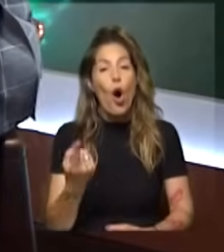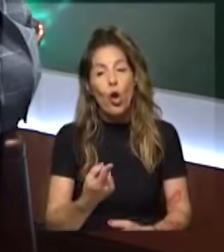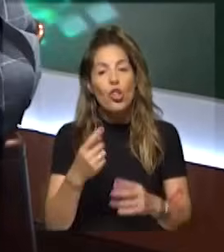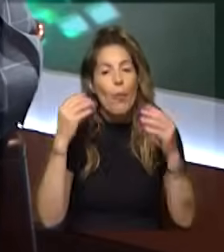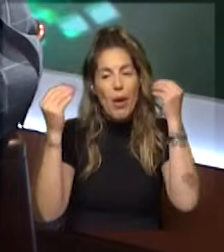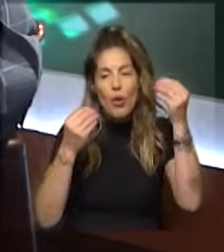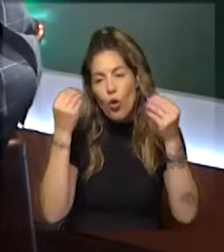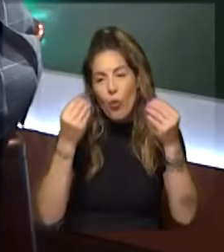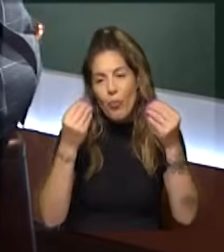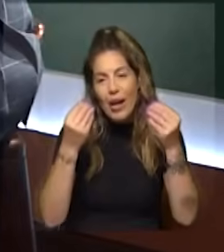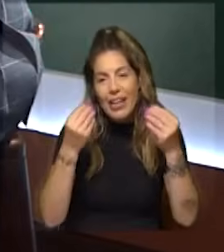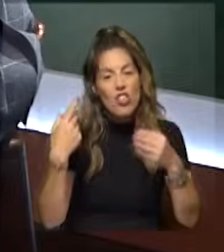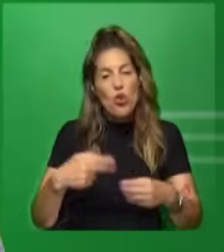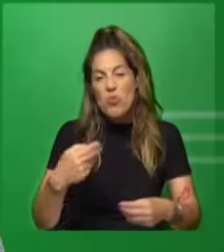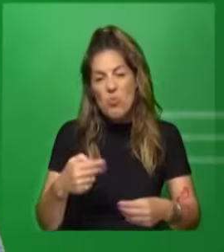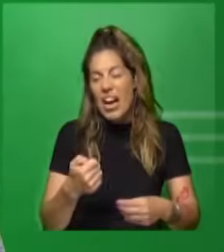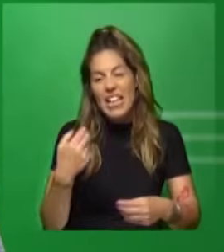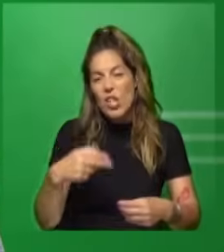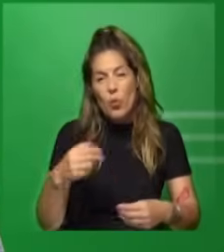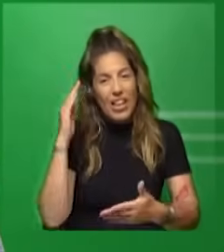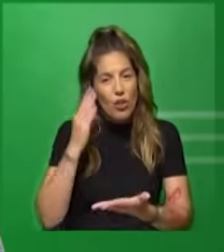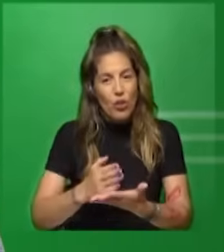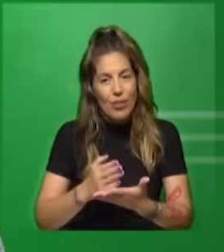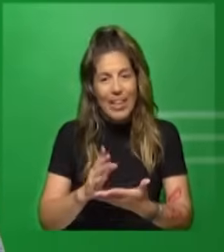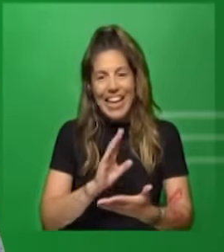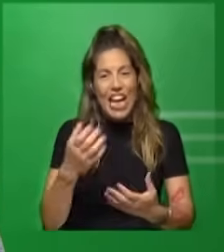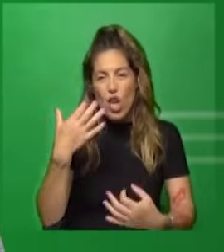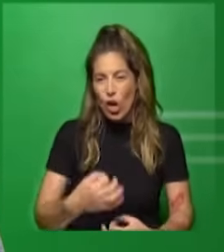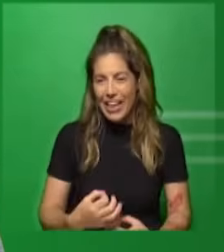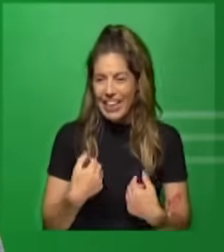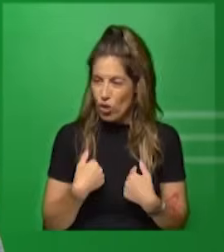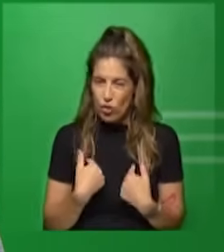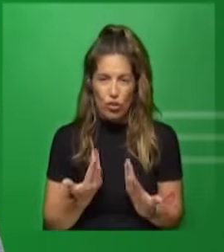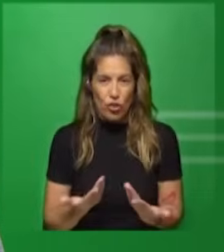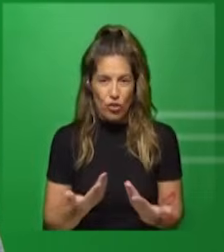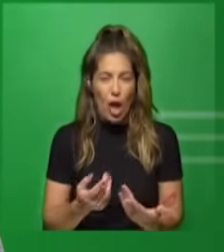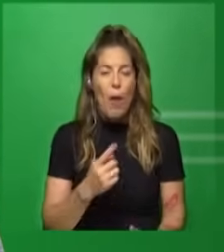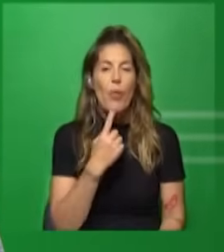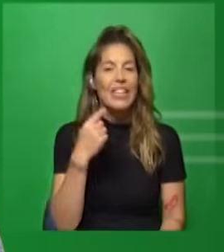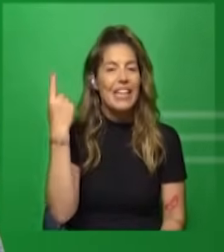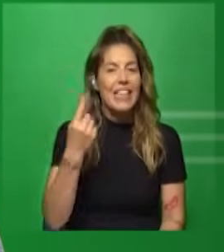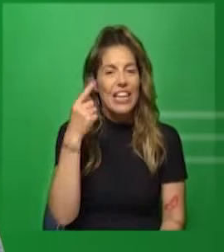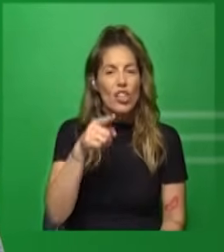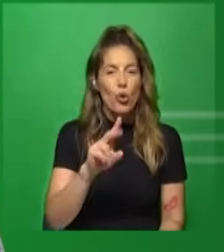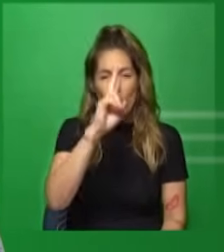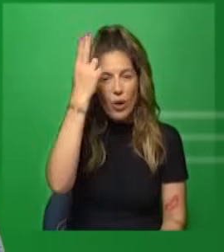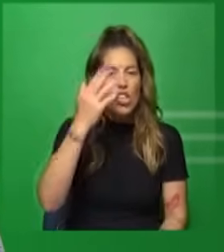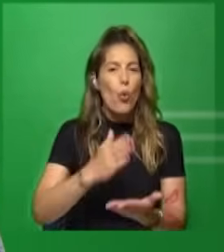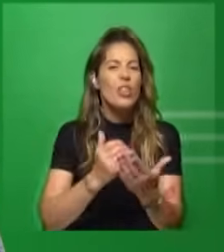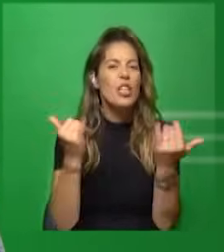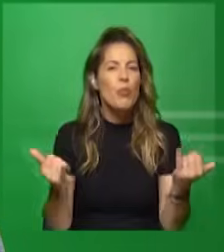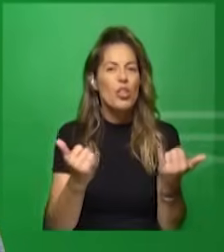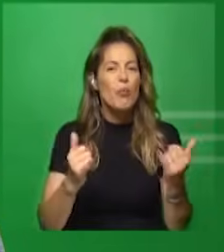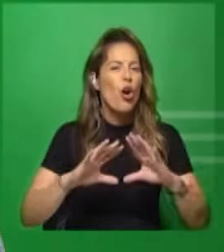que eso no nos ha pasado casi nunca, salvo en la dictadura, es el desprestigio. Uh-huh. La política exterior uruguaya en el último tiempo suena en